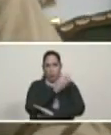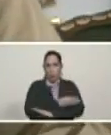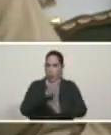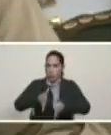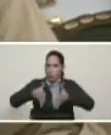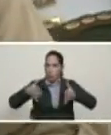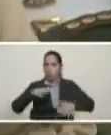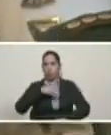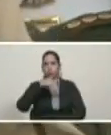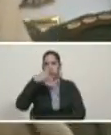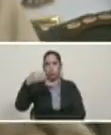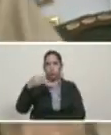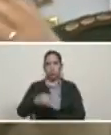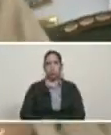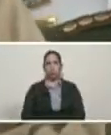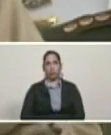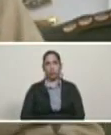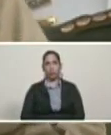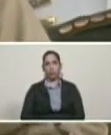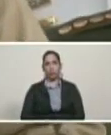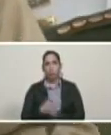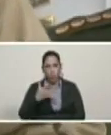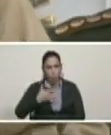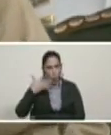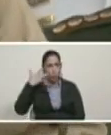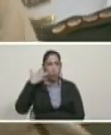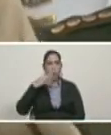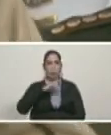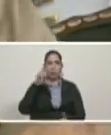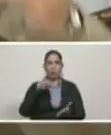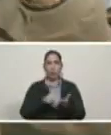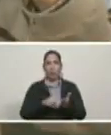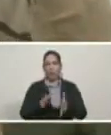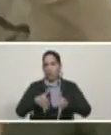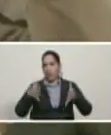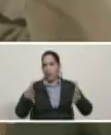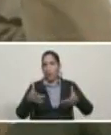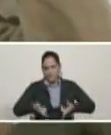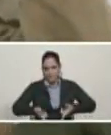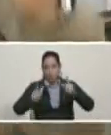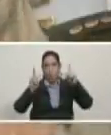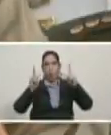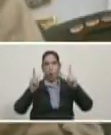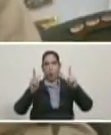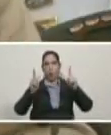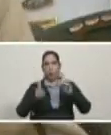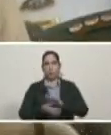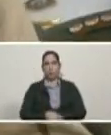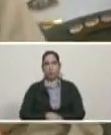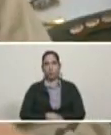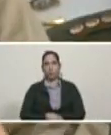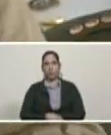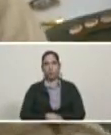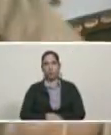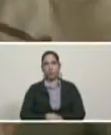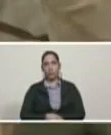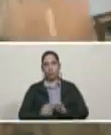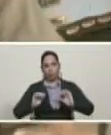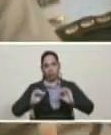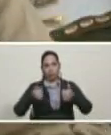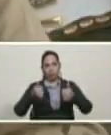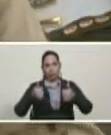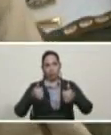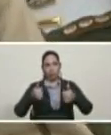espiritual, con gran orgullo nacional, lo autorizo, señor Teniente Coronel, a iniciar